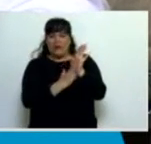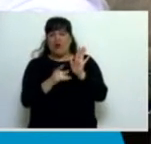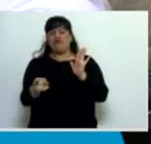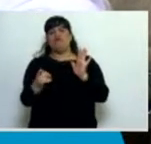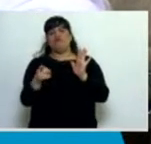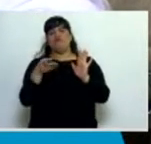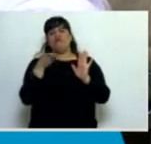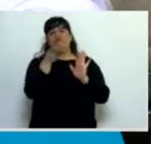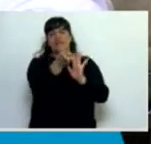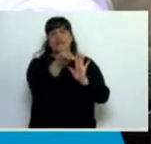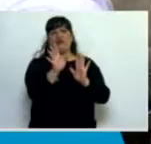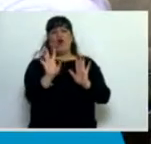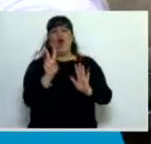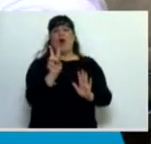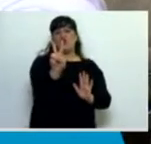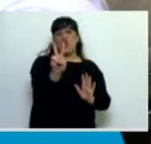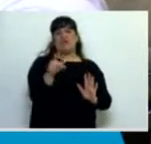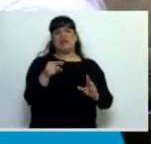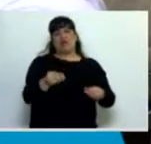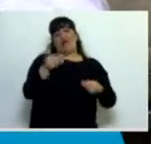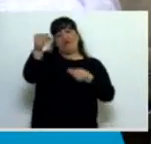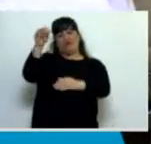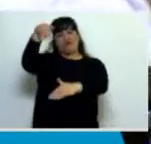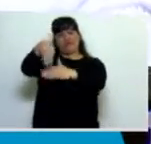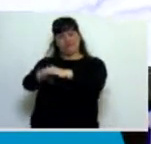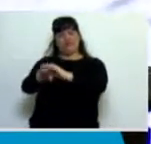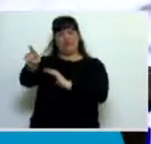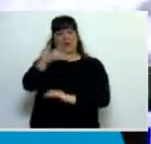pido autorización para insertarlos, señora